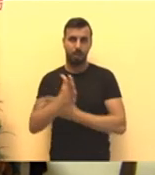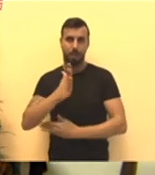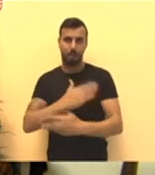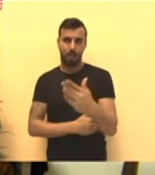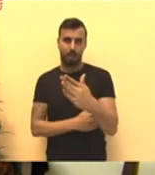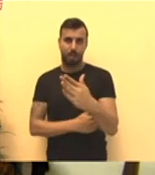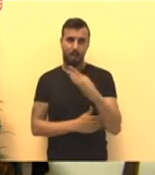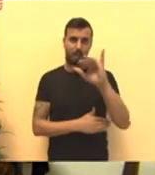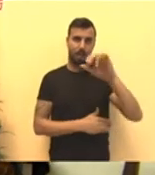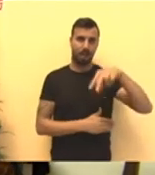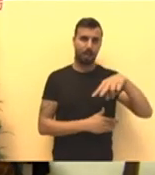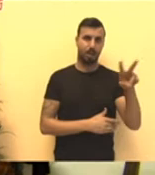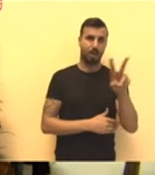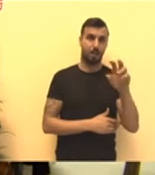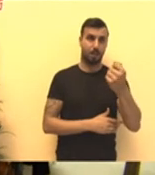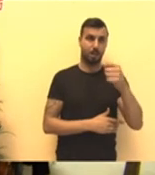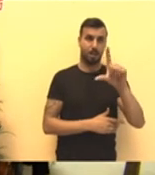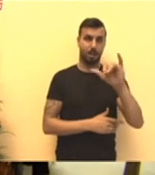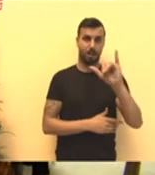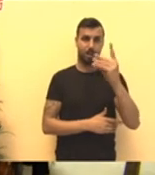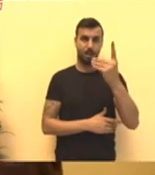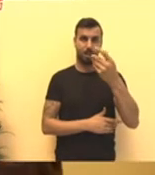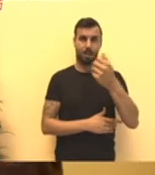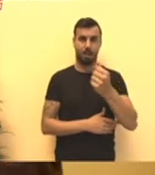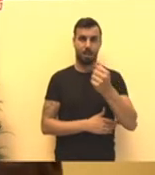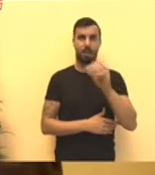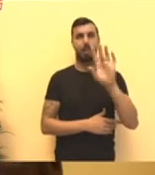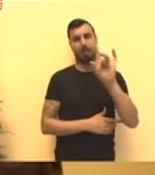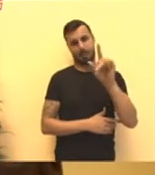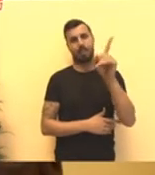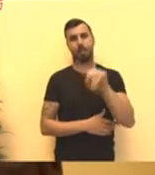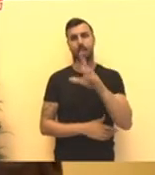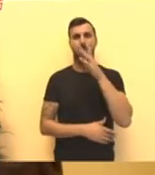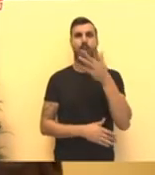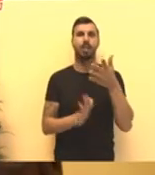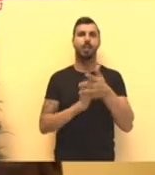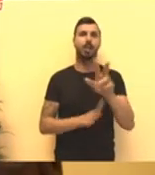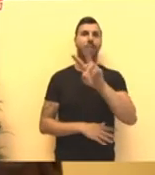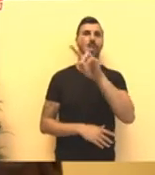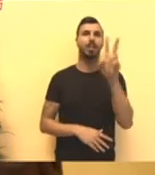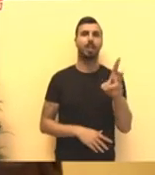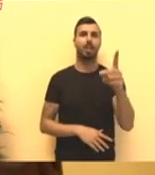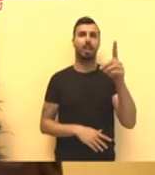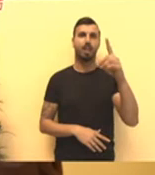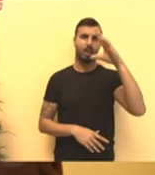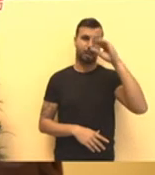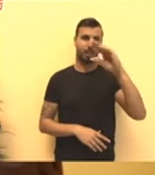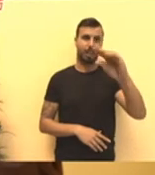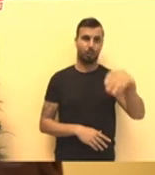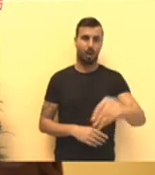minusválida? También. ¿También es discapacitada? Pero que tiene diversidad intelectual. Tiene diversidad